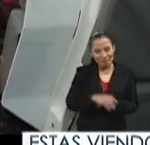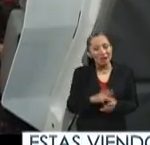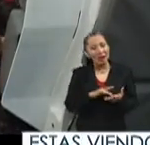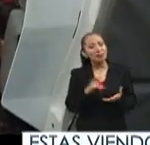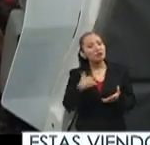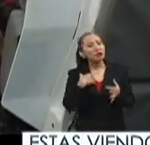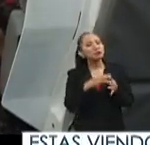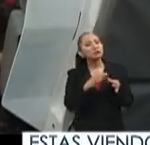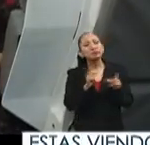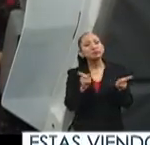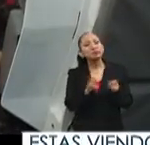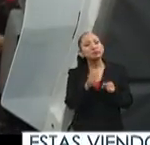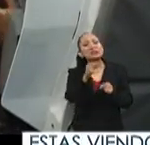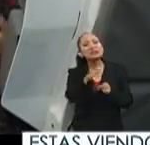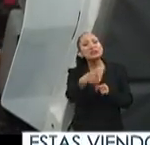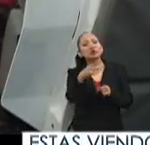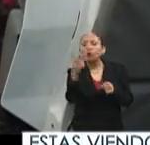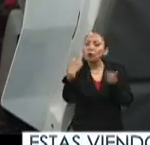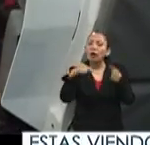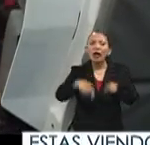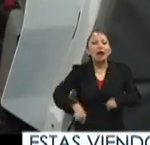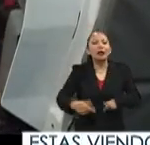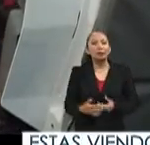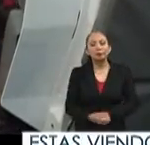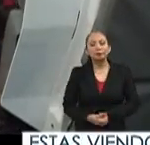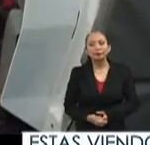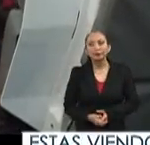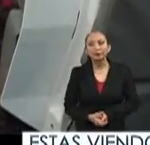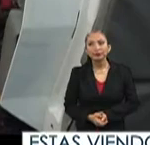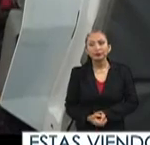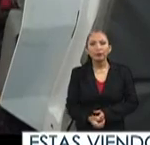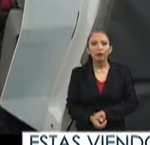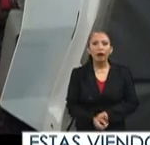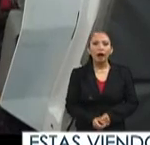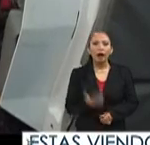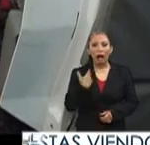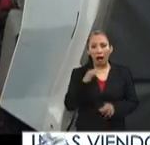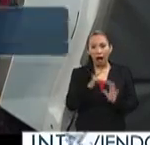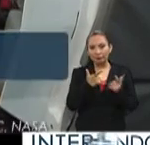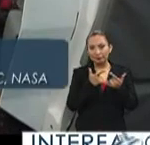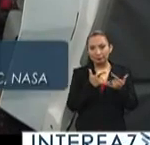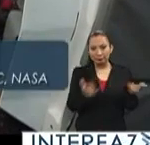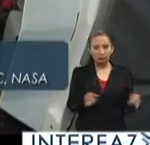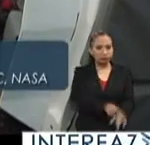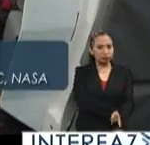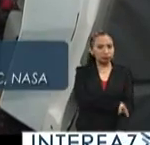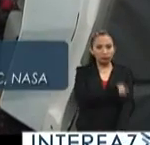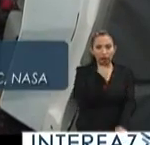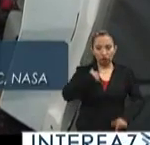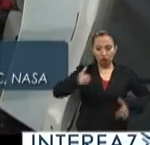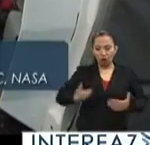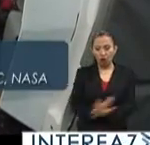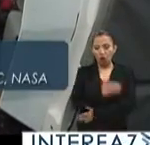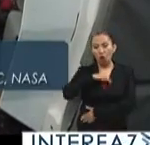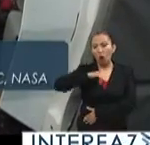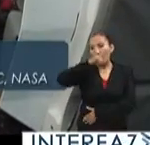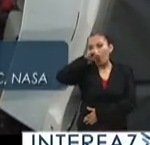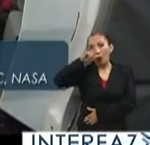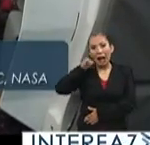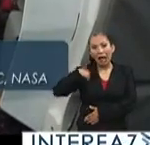Gracias. Cuéntanos un poquito sobre cómo llegaste hasta aquí. Pues un trayecto largo, ¿no? Yo soy nacido de